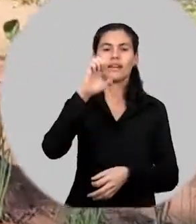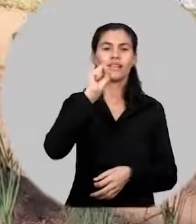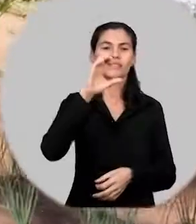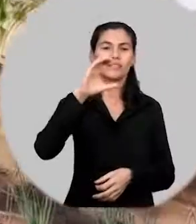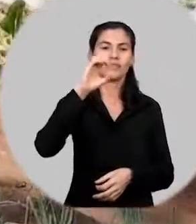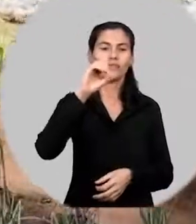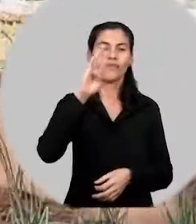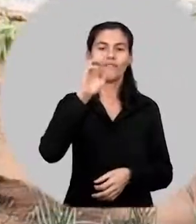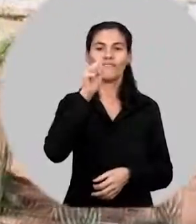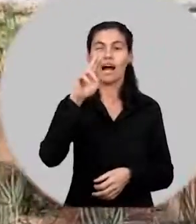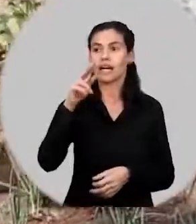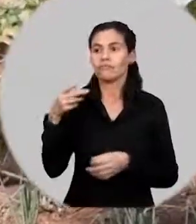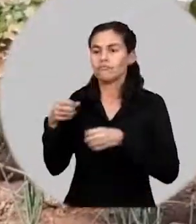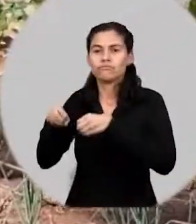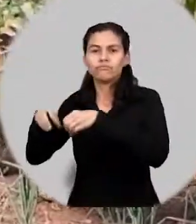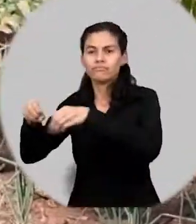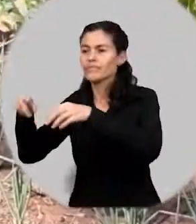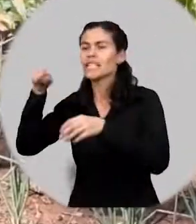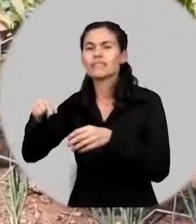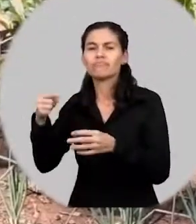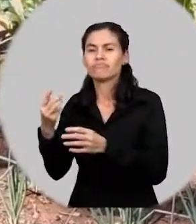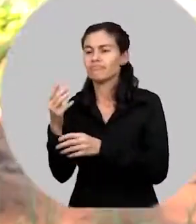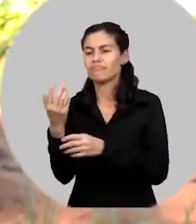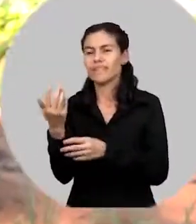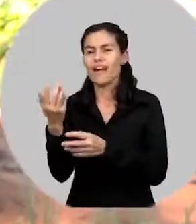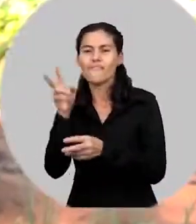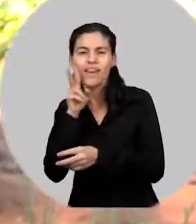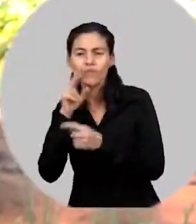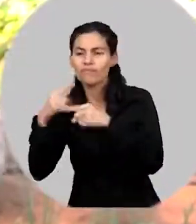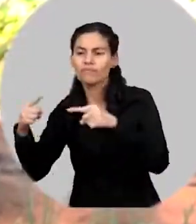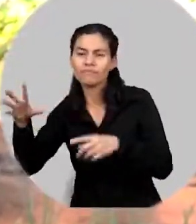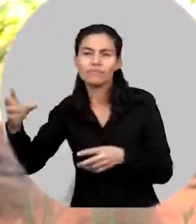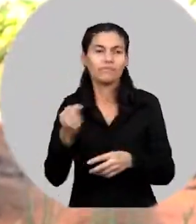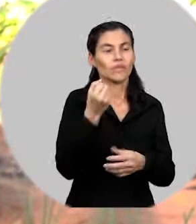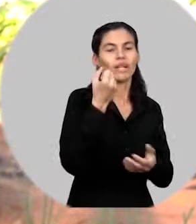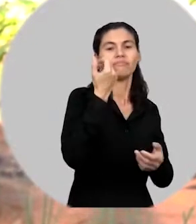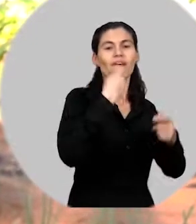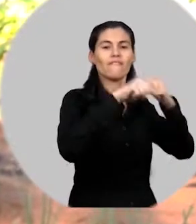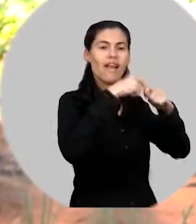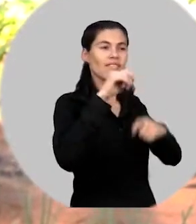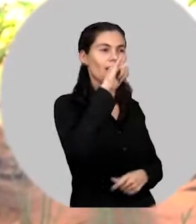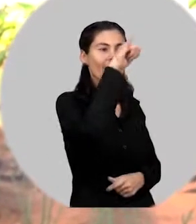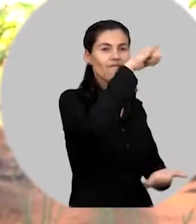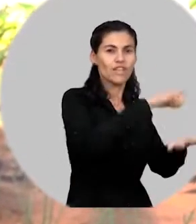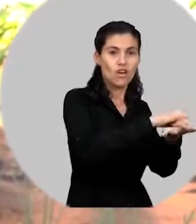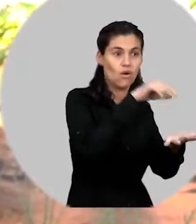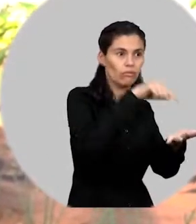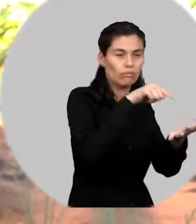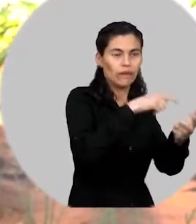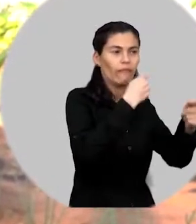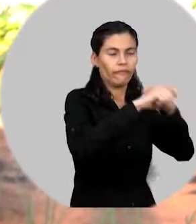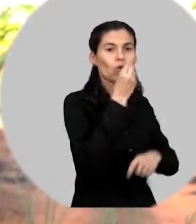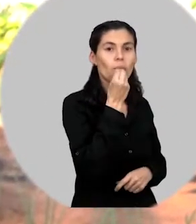que la producción estaba destinada únicamente para mi local de comida dentro del aeropuerto, y como este